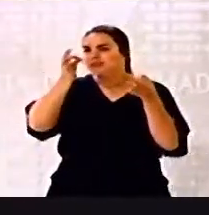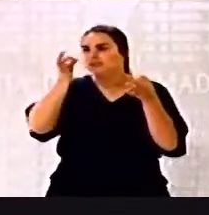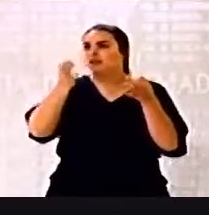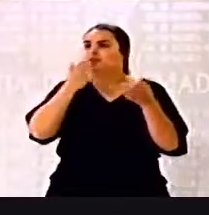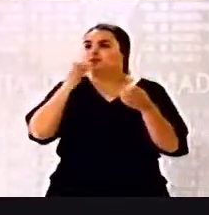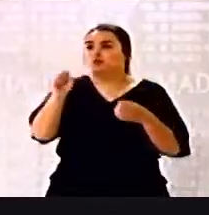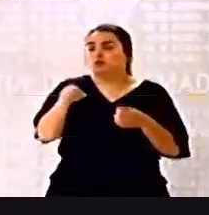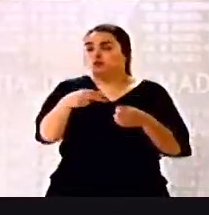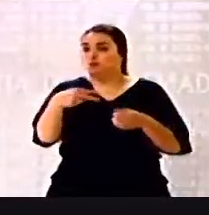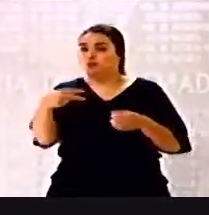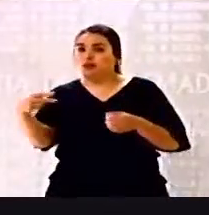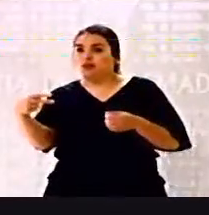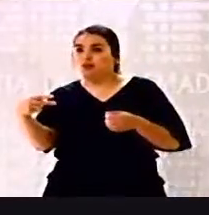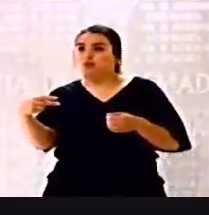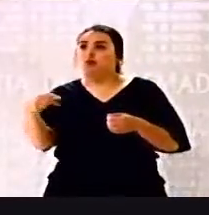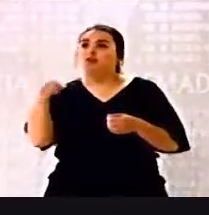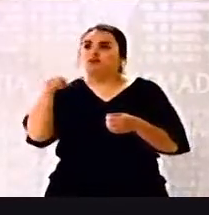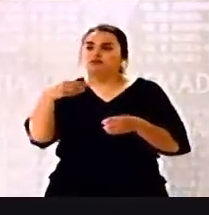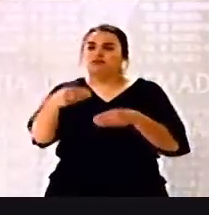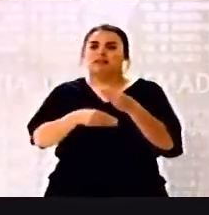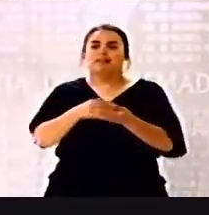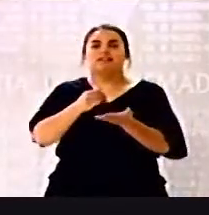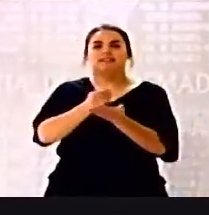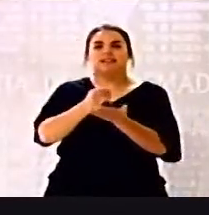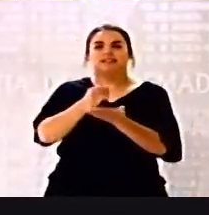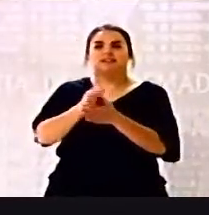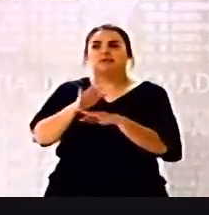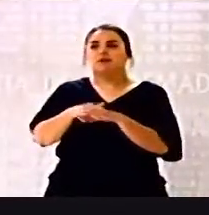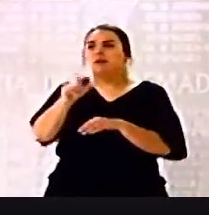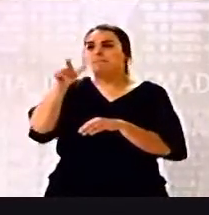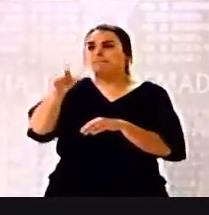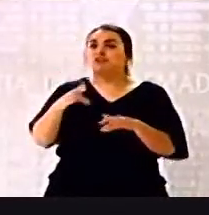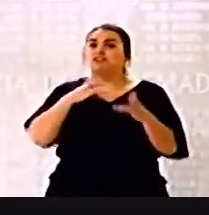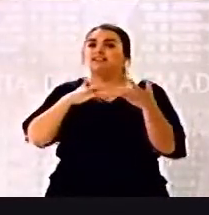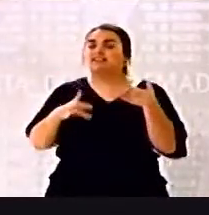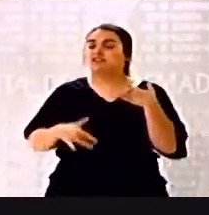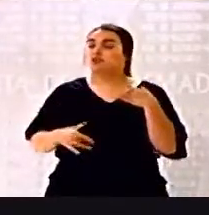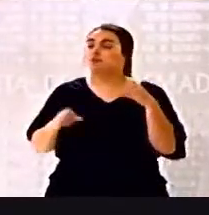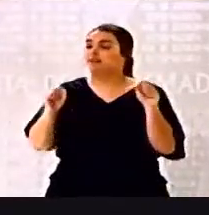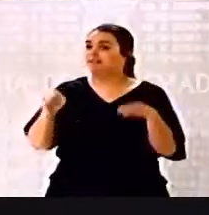el resultado que te puede dar el test en una persona asintomática,